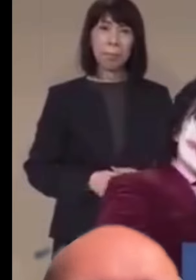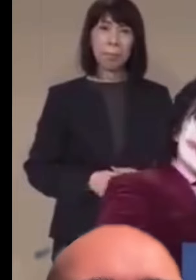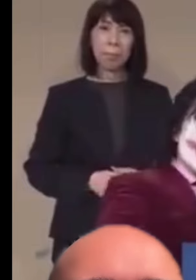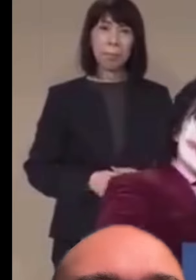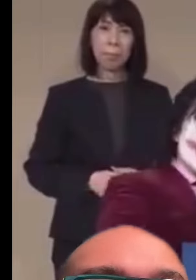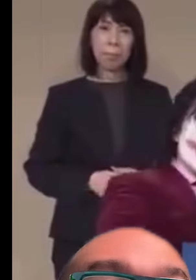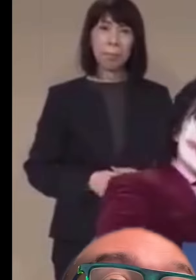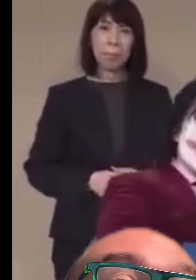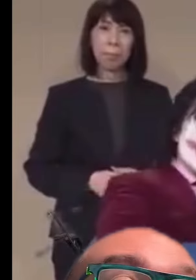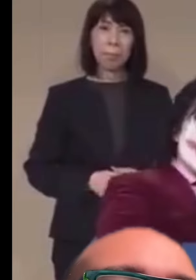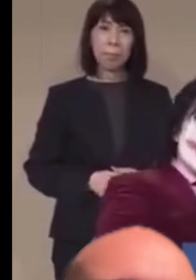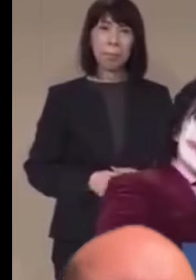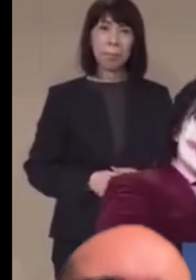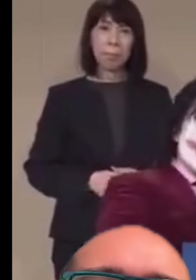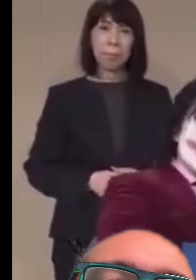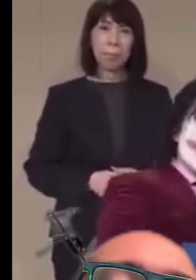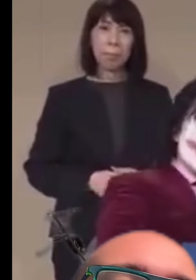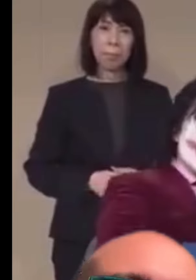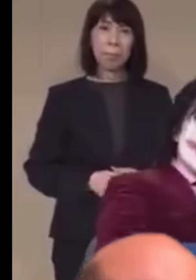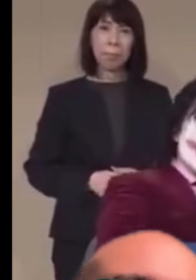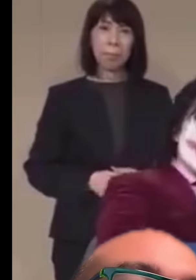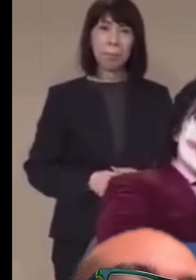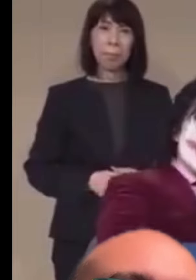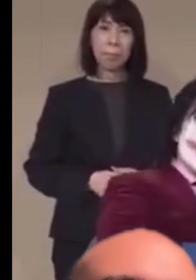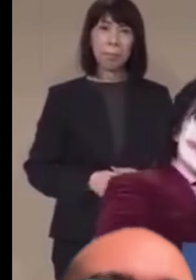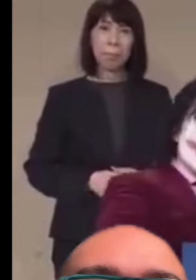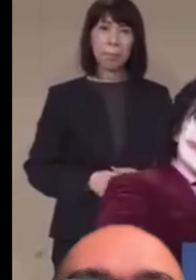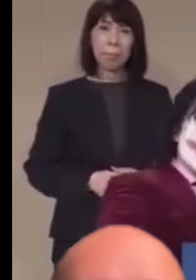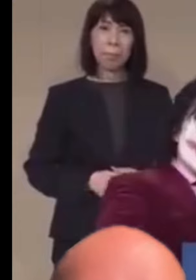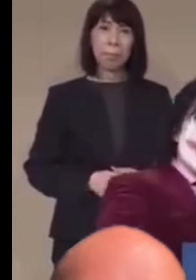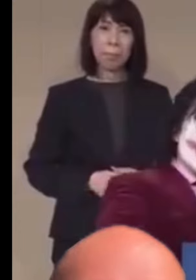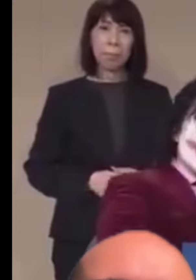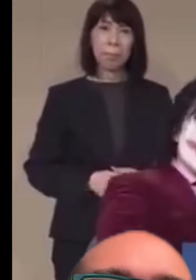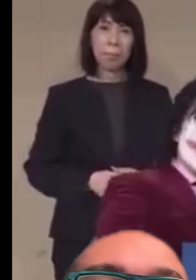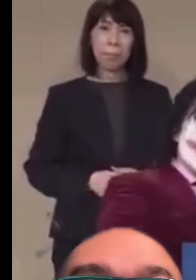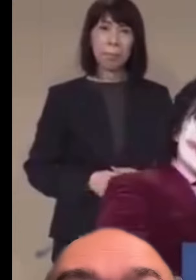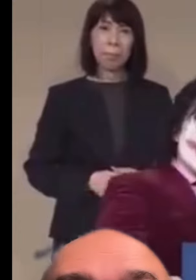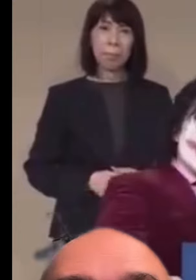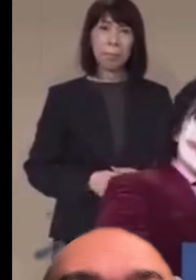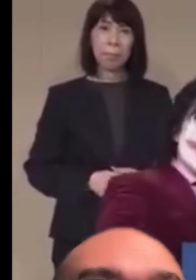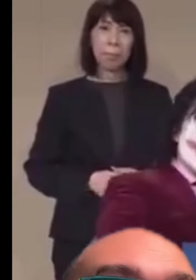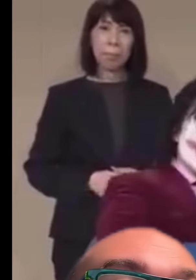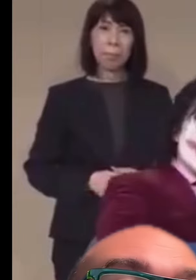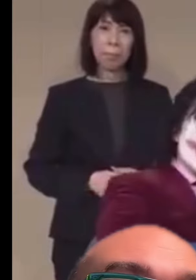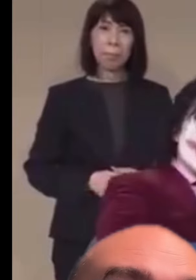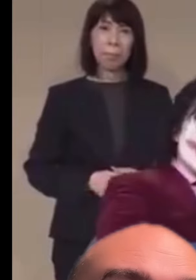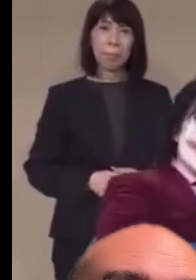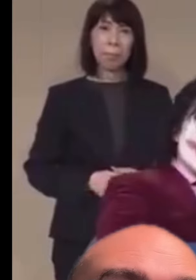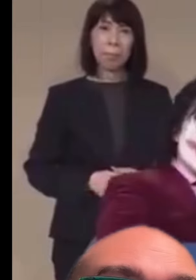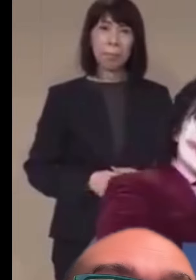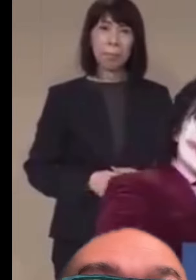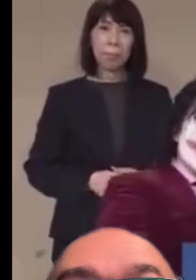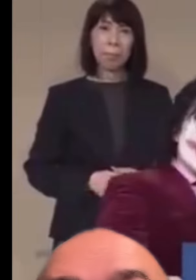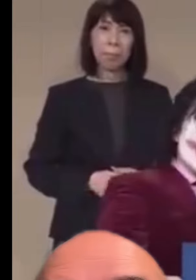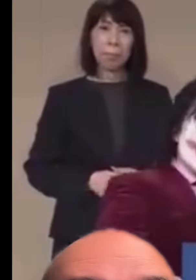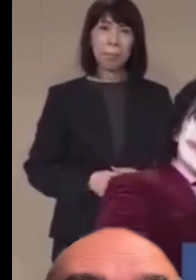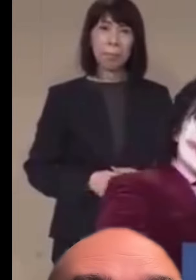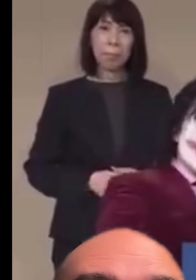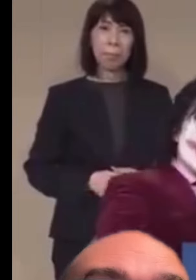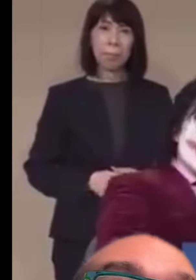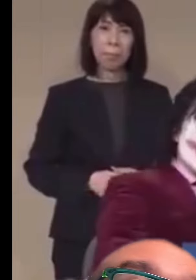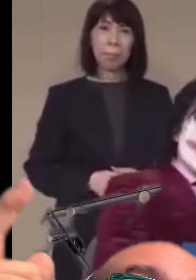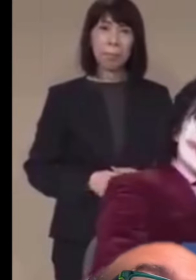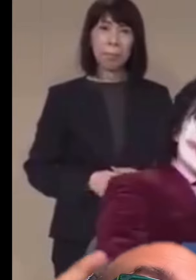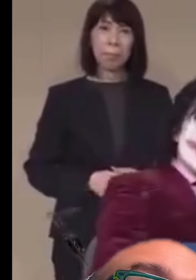todas aquellas personas que son candidatas a ser gobernadores en Tokio. Este señor es ni menos que Yusuke Kawai, que es un